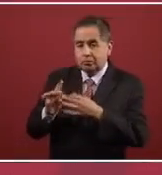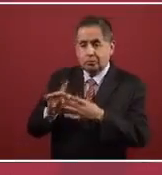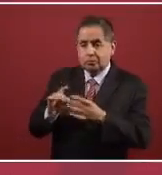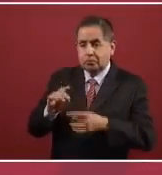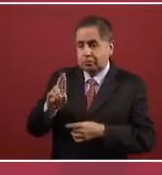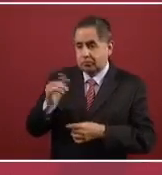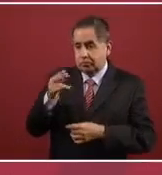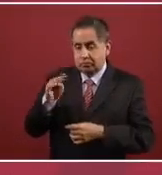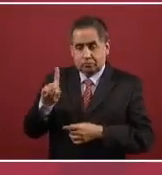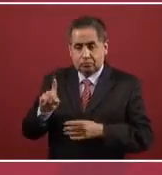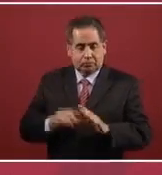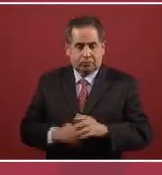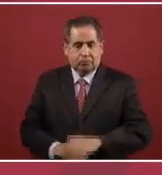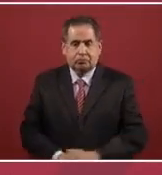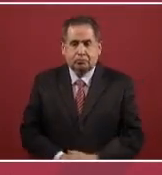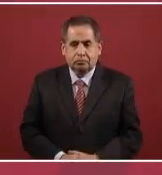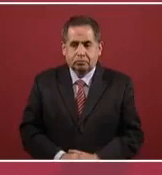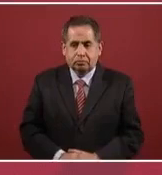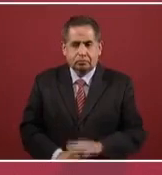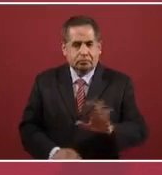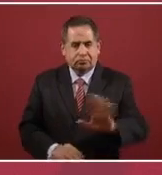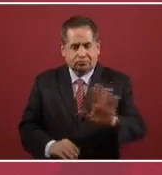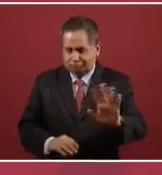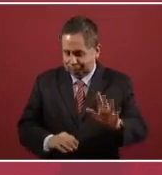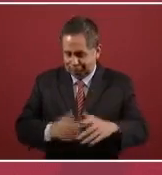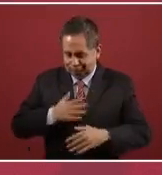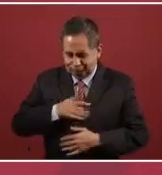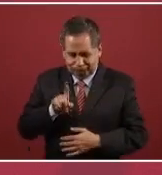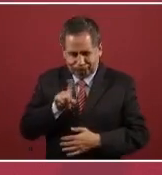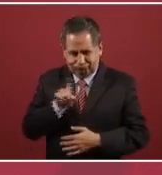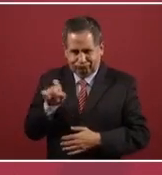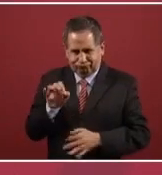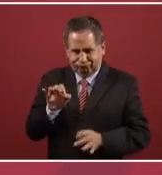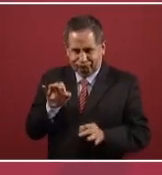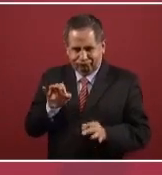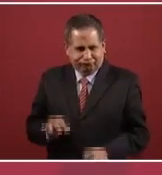Raimundo. No, estoy al 100.